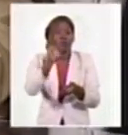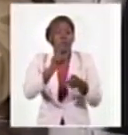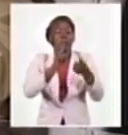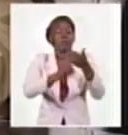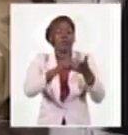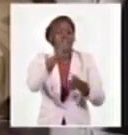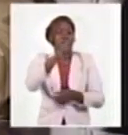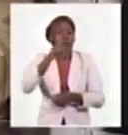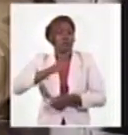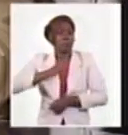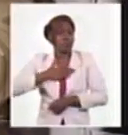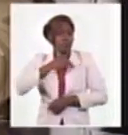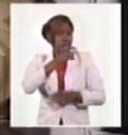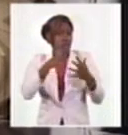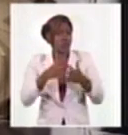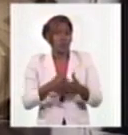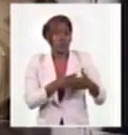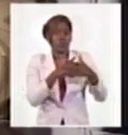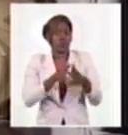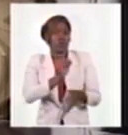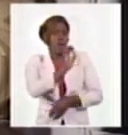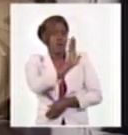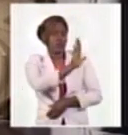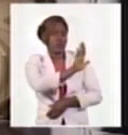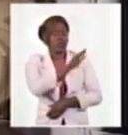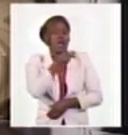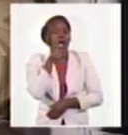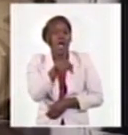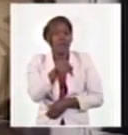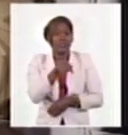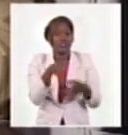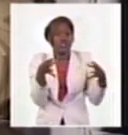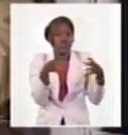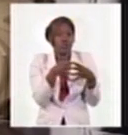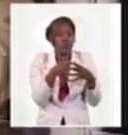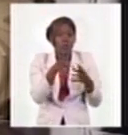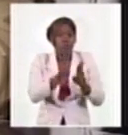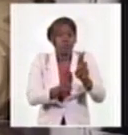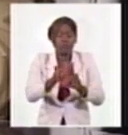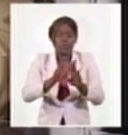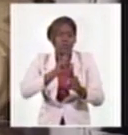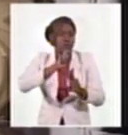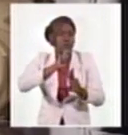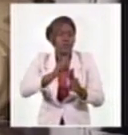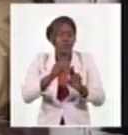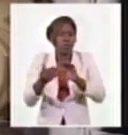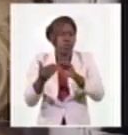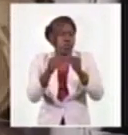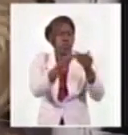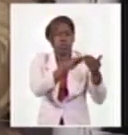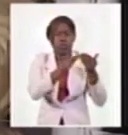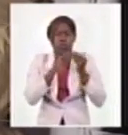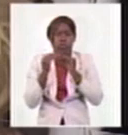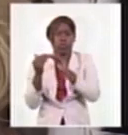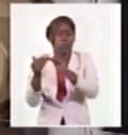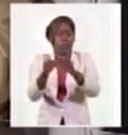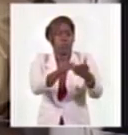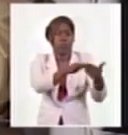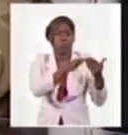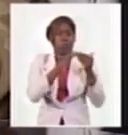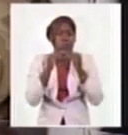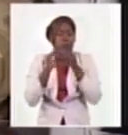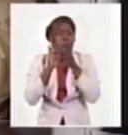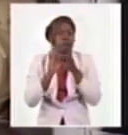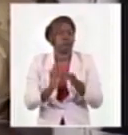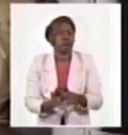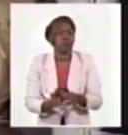muestra de las profundas contradicciones que existen entre los partidos al interior de los mismos, y todo ello es una